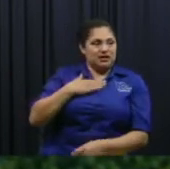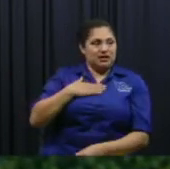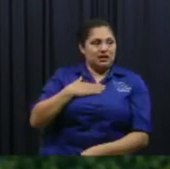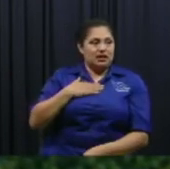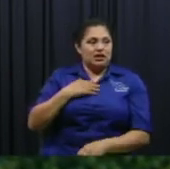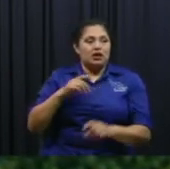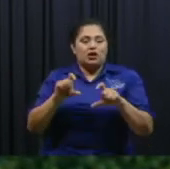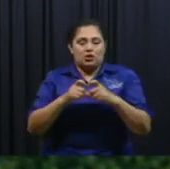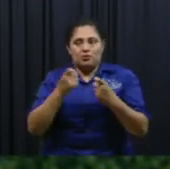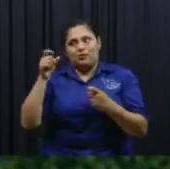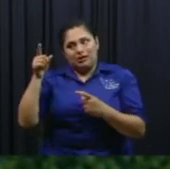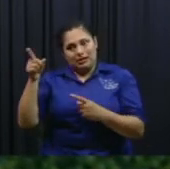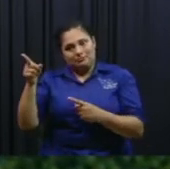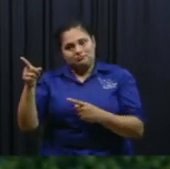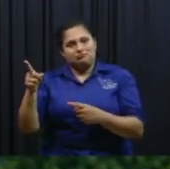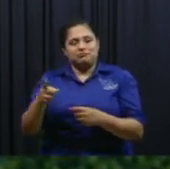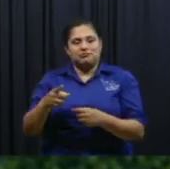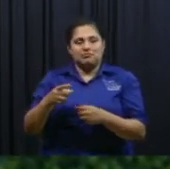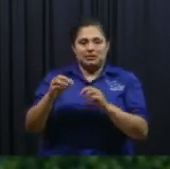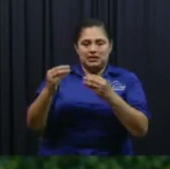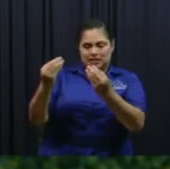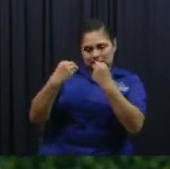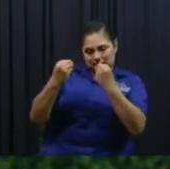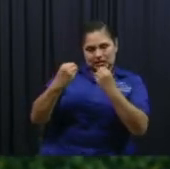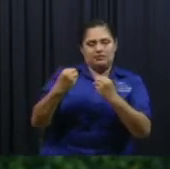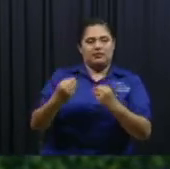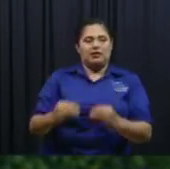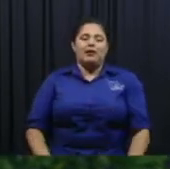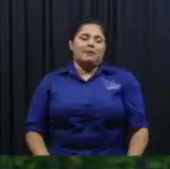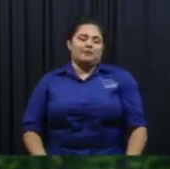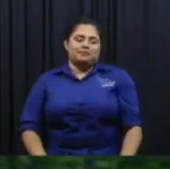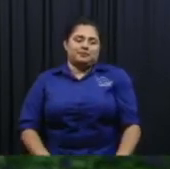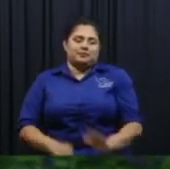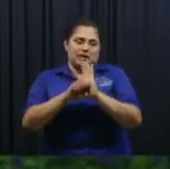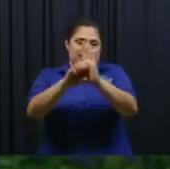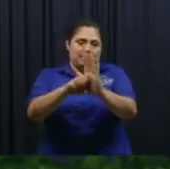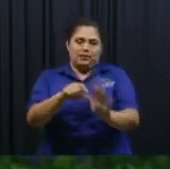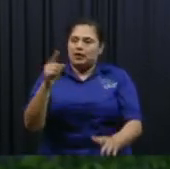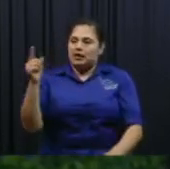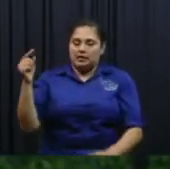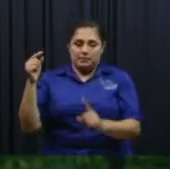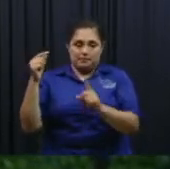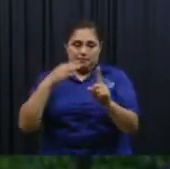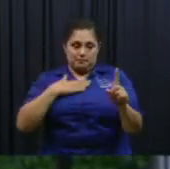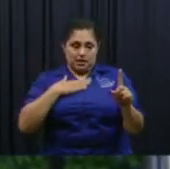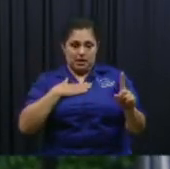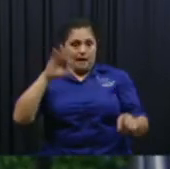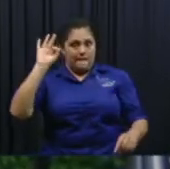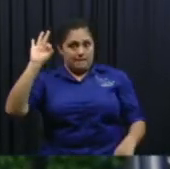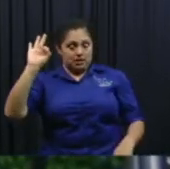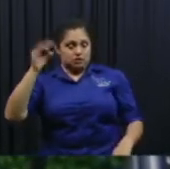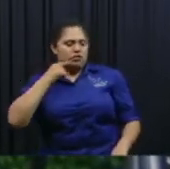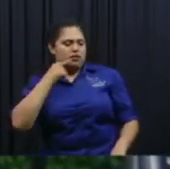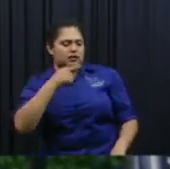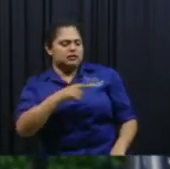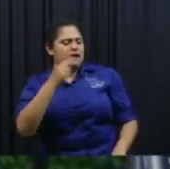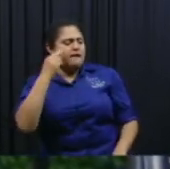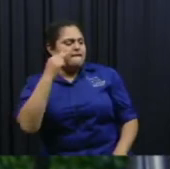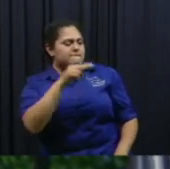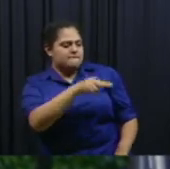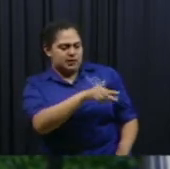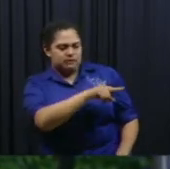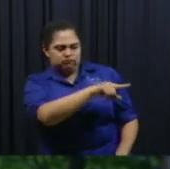tal como me lo había enseñado porque él nos decía miren hermanos a un grupo pequeño